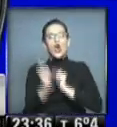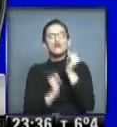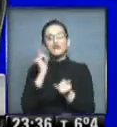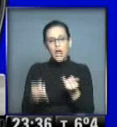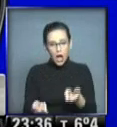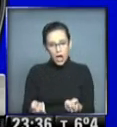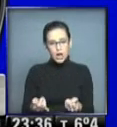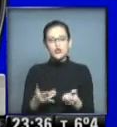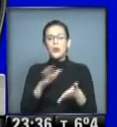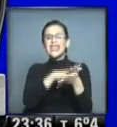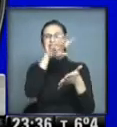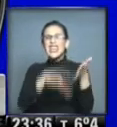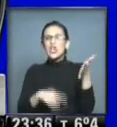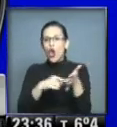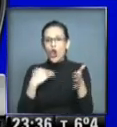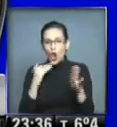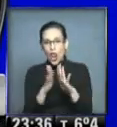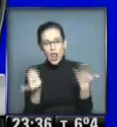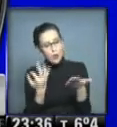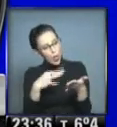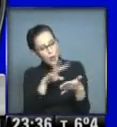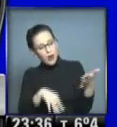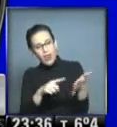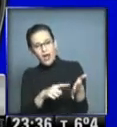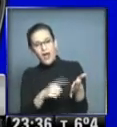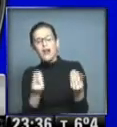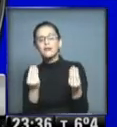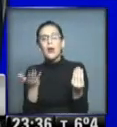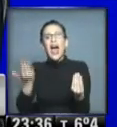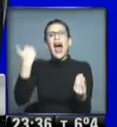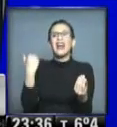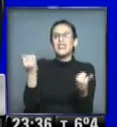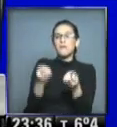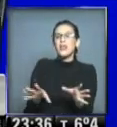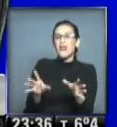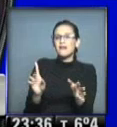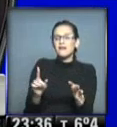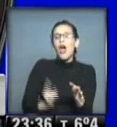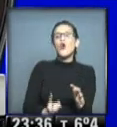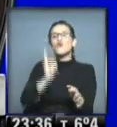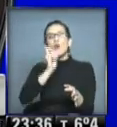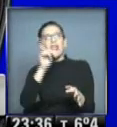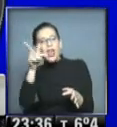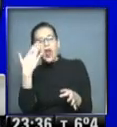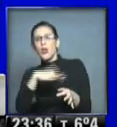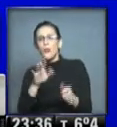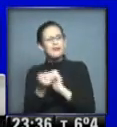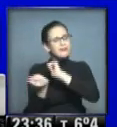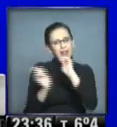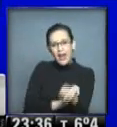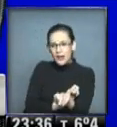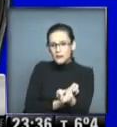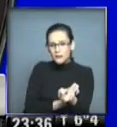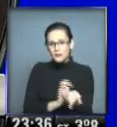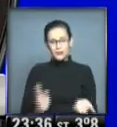después fue mutando durante la película, digamos, de la idea del comienzo digamos, emprendí un camino rizomático, como en palabras